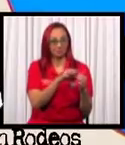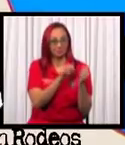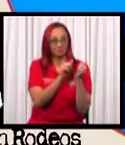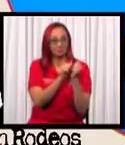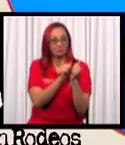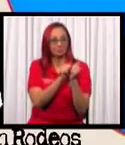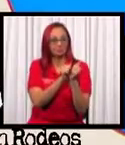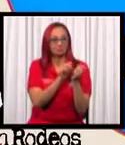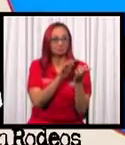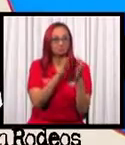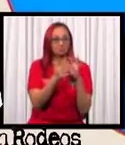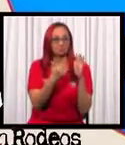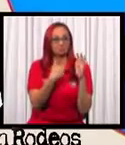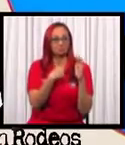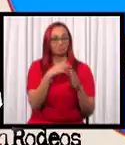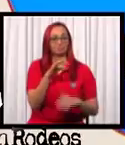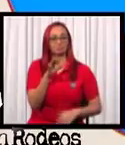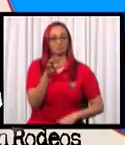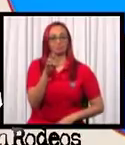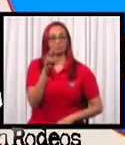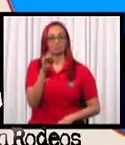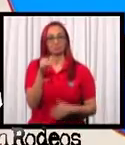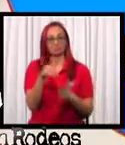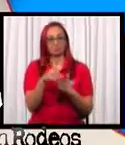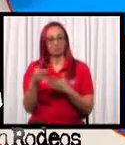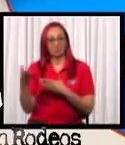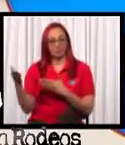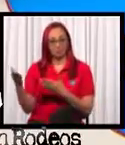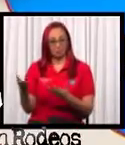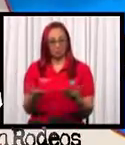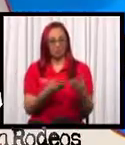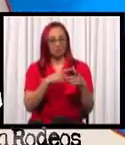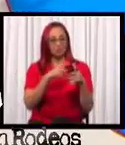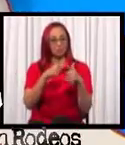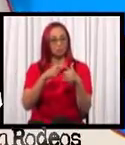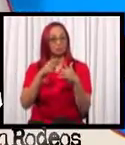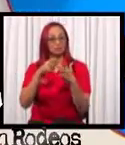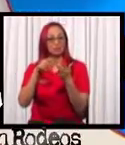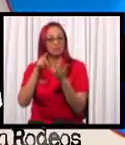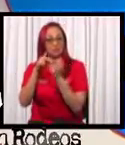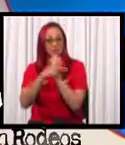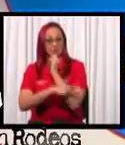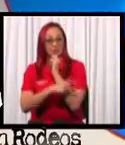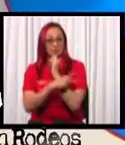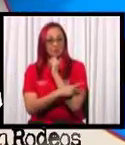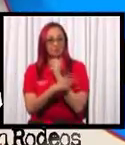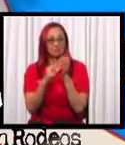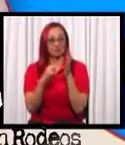acá 97 mil de importación, el país tendría acá